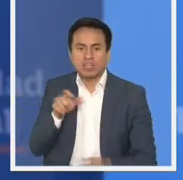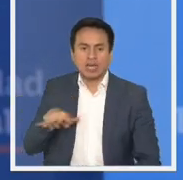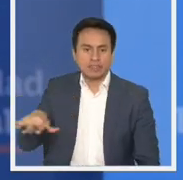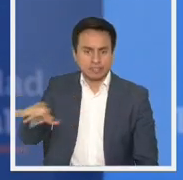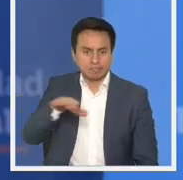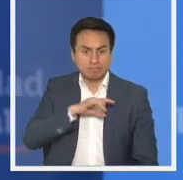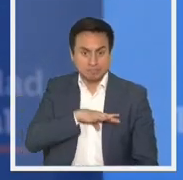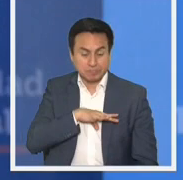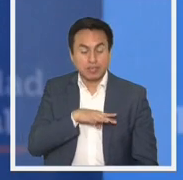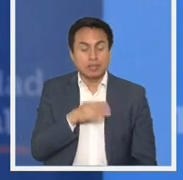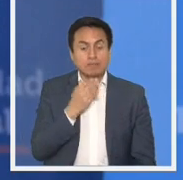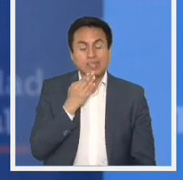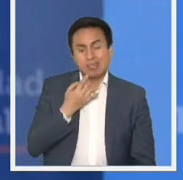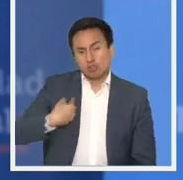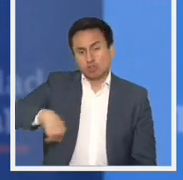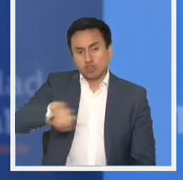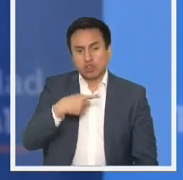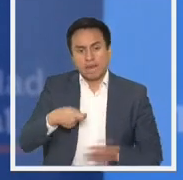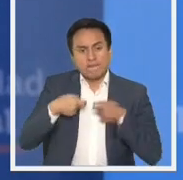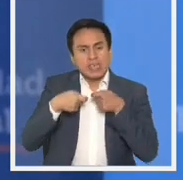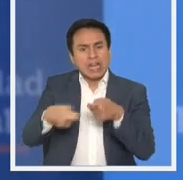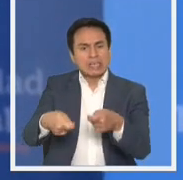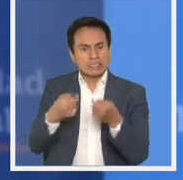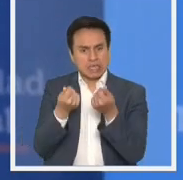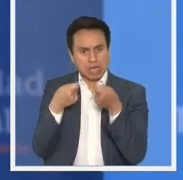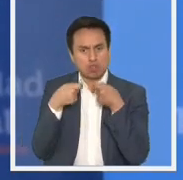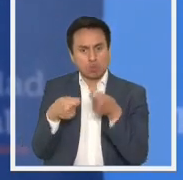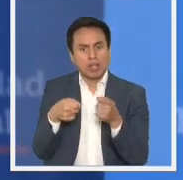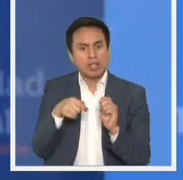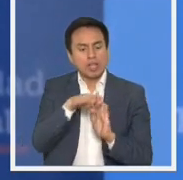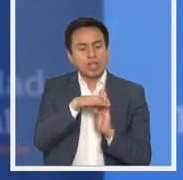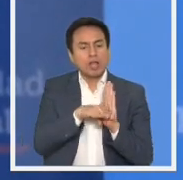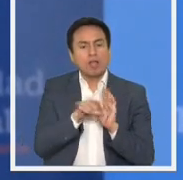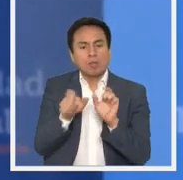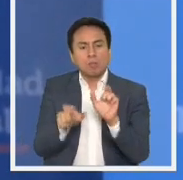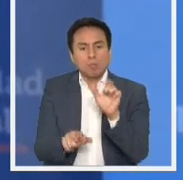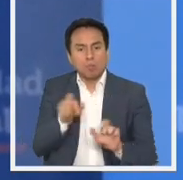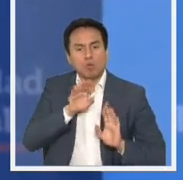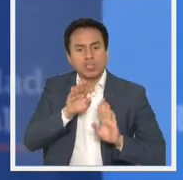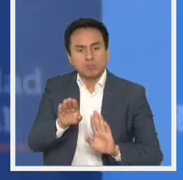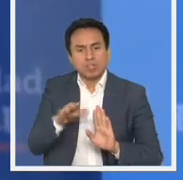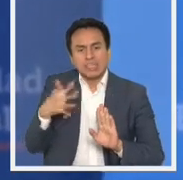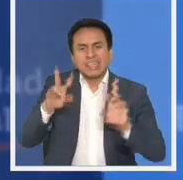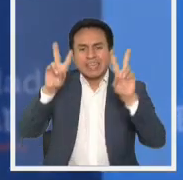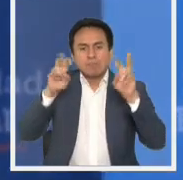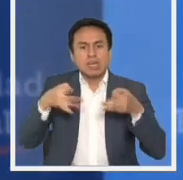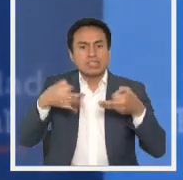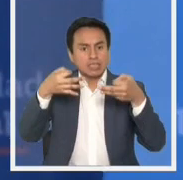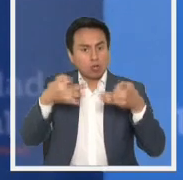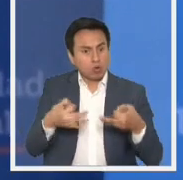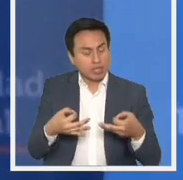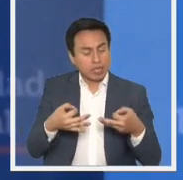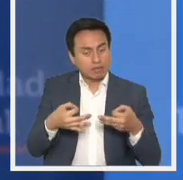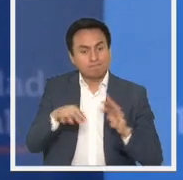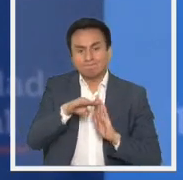y estamos financiando políticas importantes en materia de seguridad